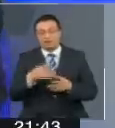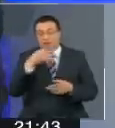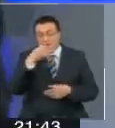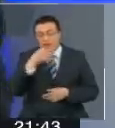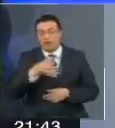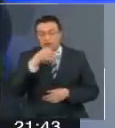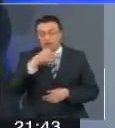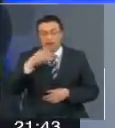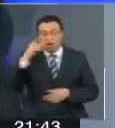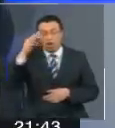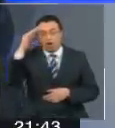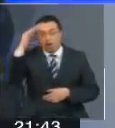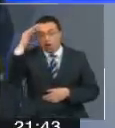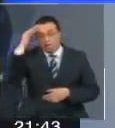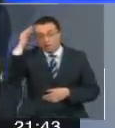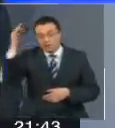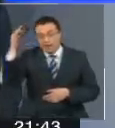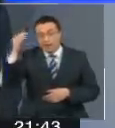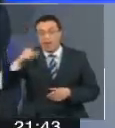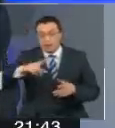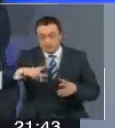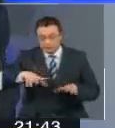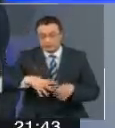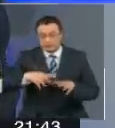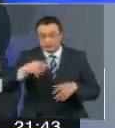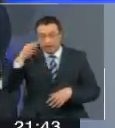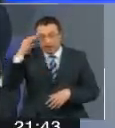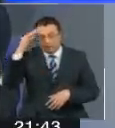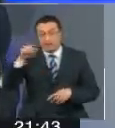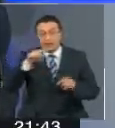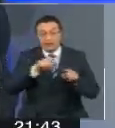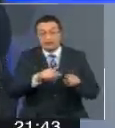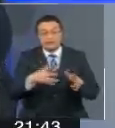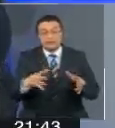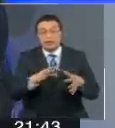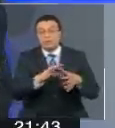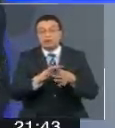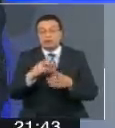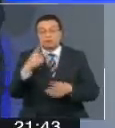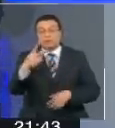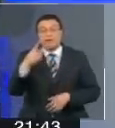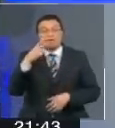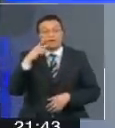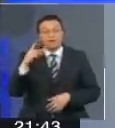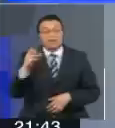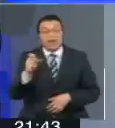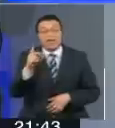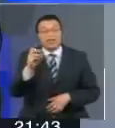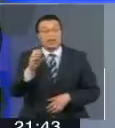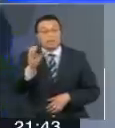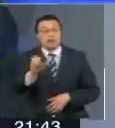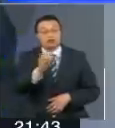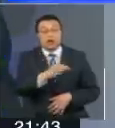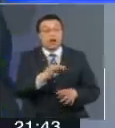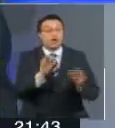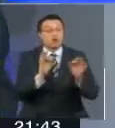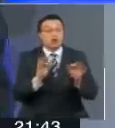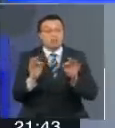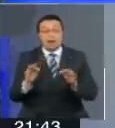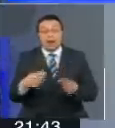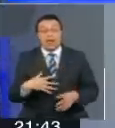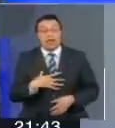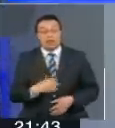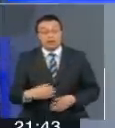intentar comprender que allí lo que sucede son vidas de gente normal, con